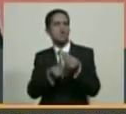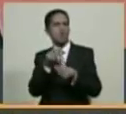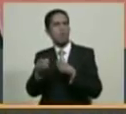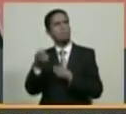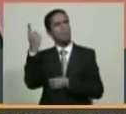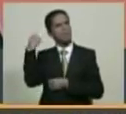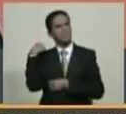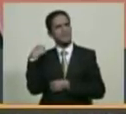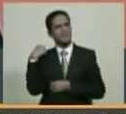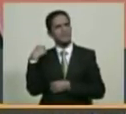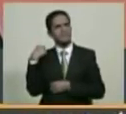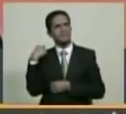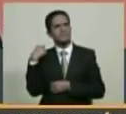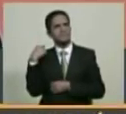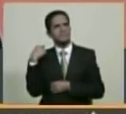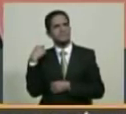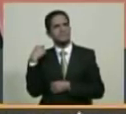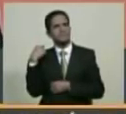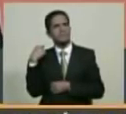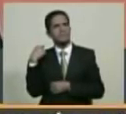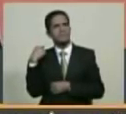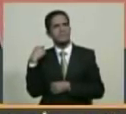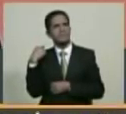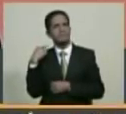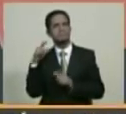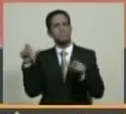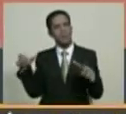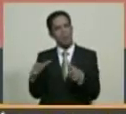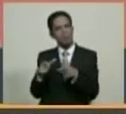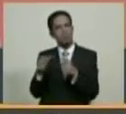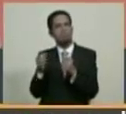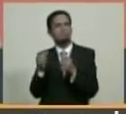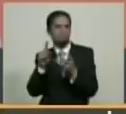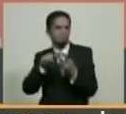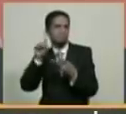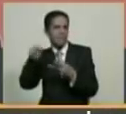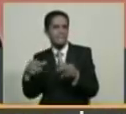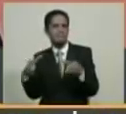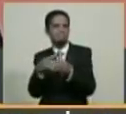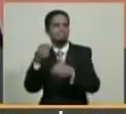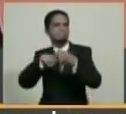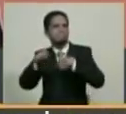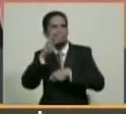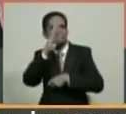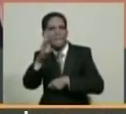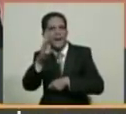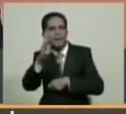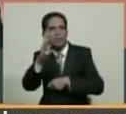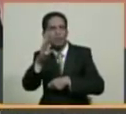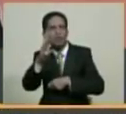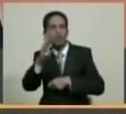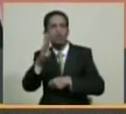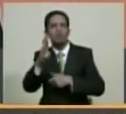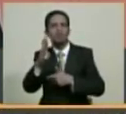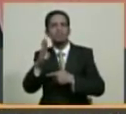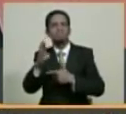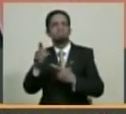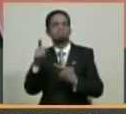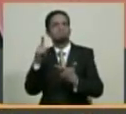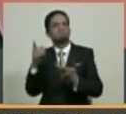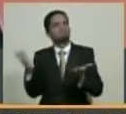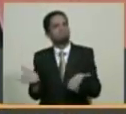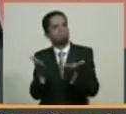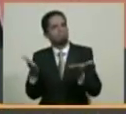ayer, inclusive, sostuvimos un encuentro con el sector bancario nacional, la banca pública, para acompañar